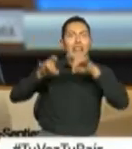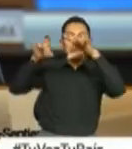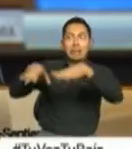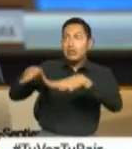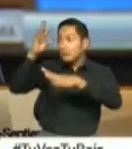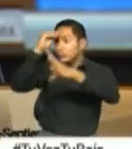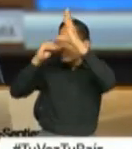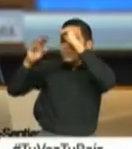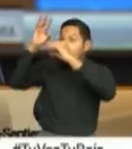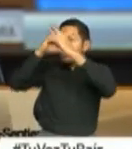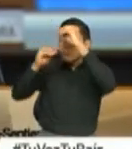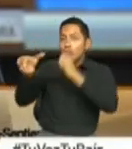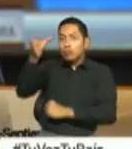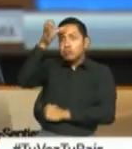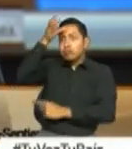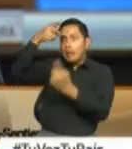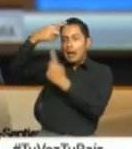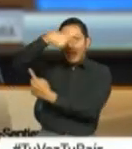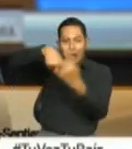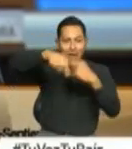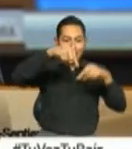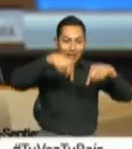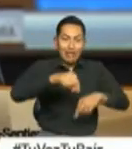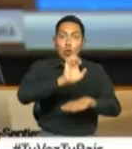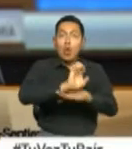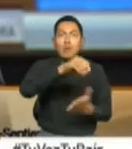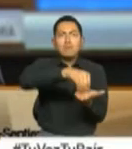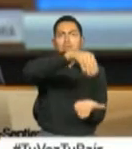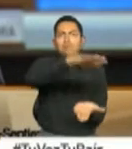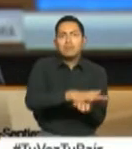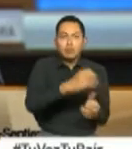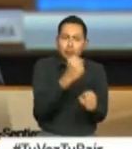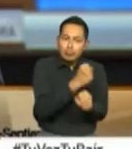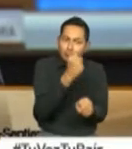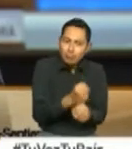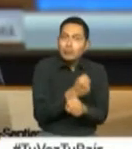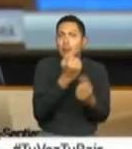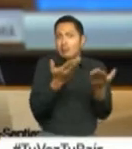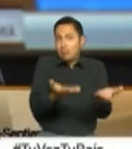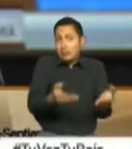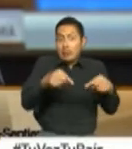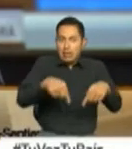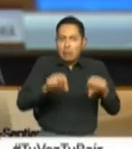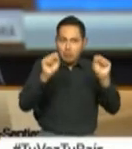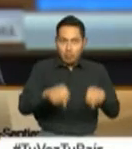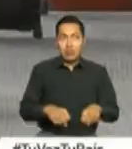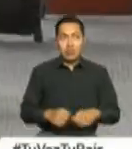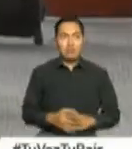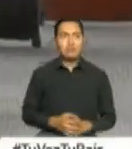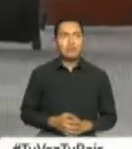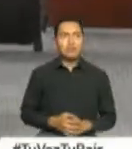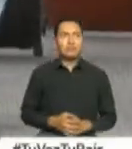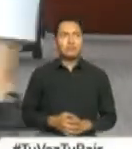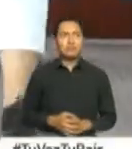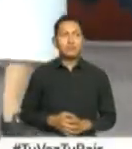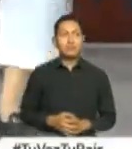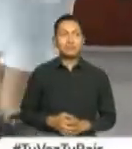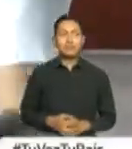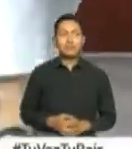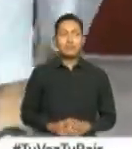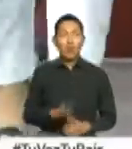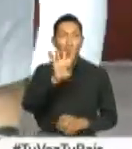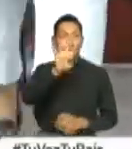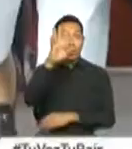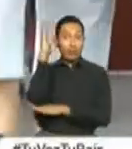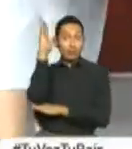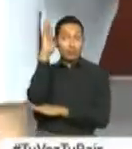conocimientos que a su regreso serán puestos en práctica en los sectores estratégicos de la economía del Ecuador. Al cabo de 4